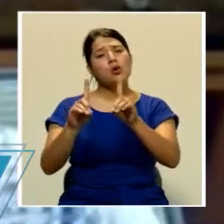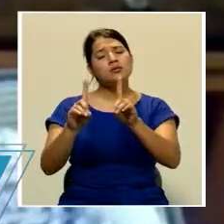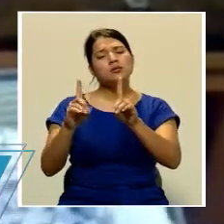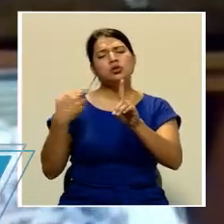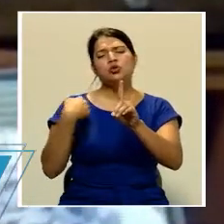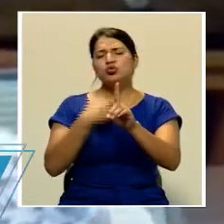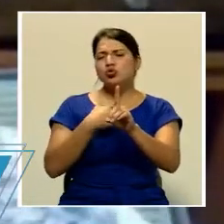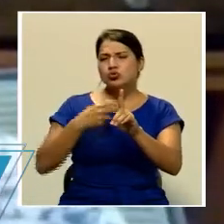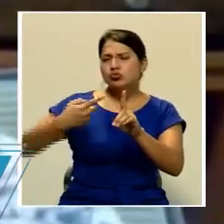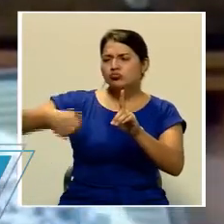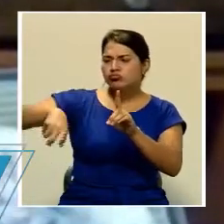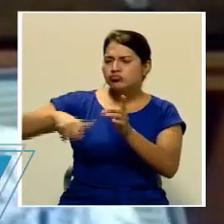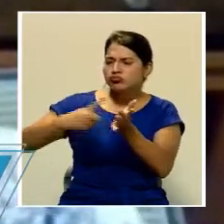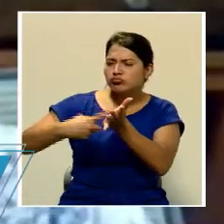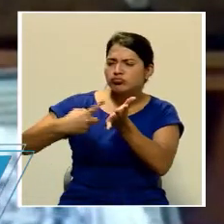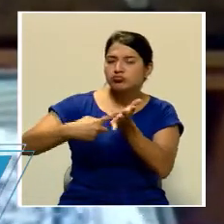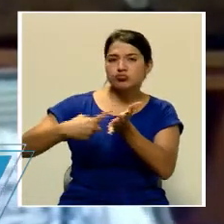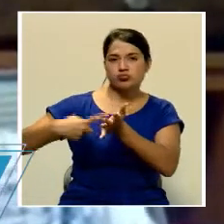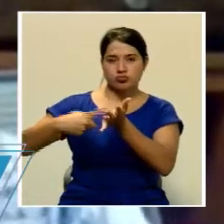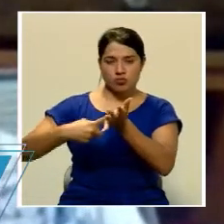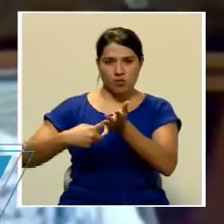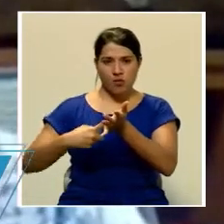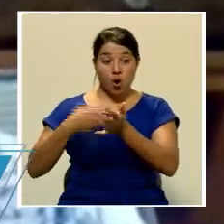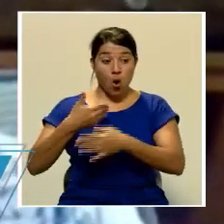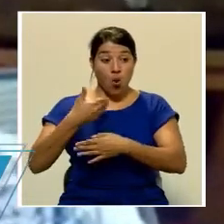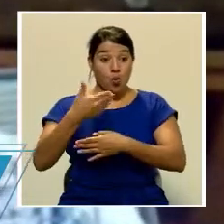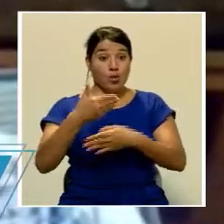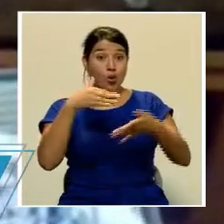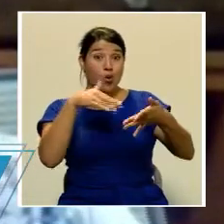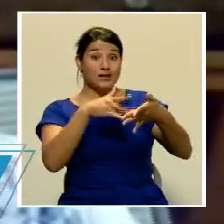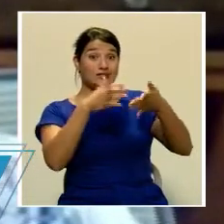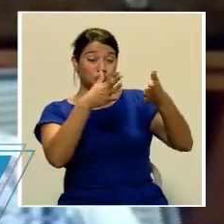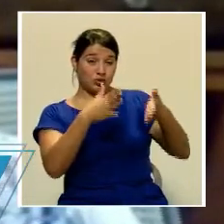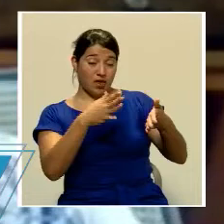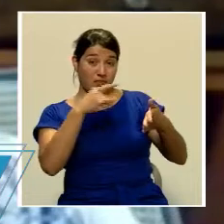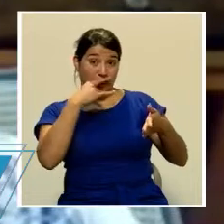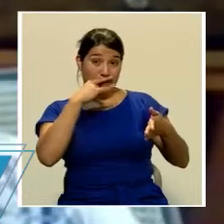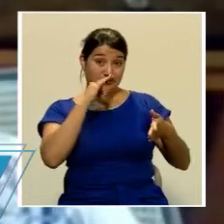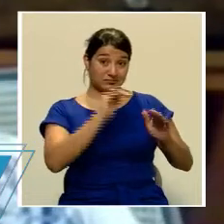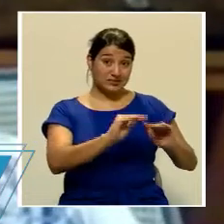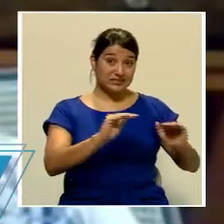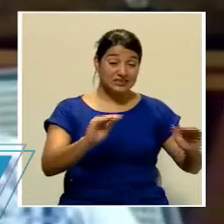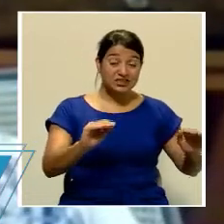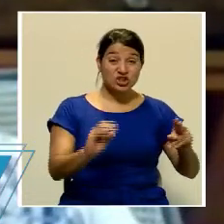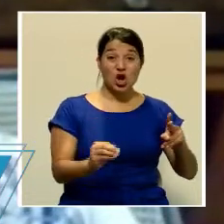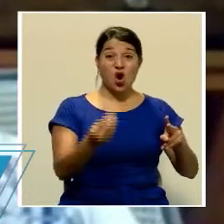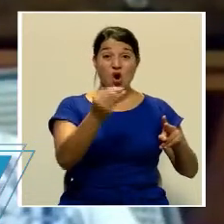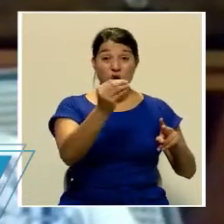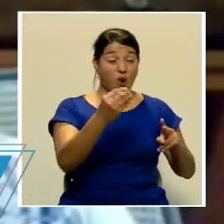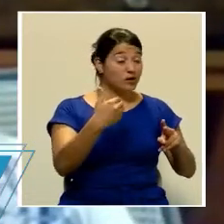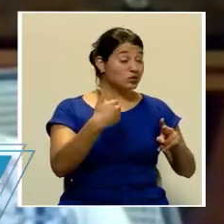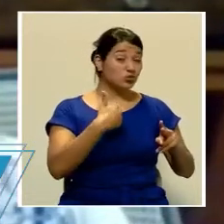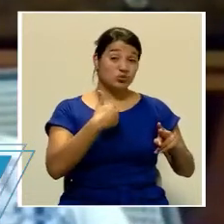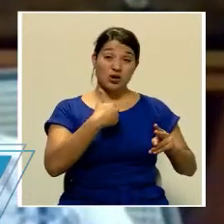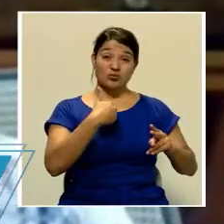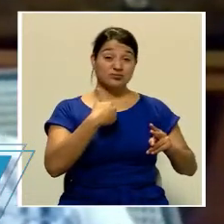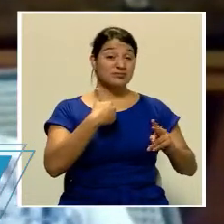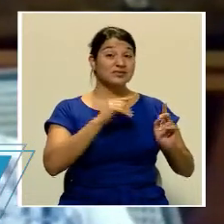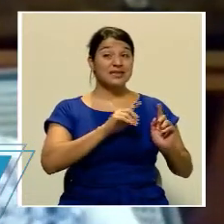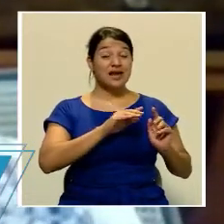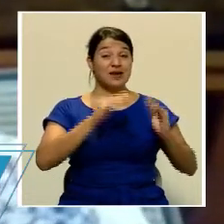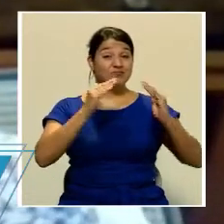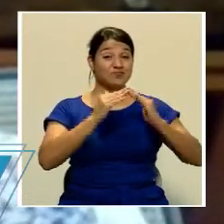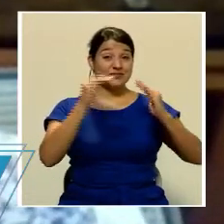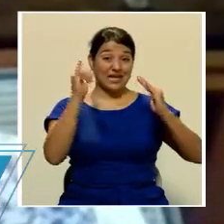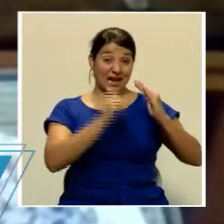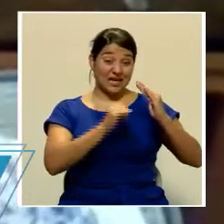cuando todos los chicos chicos y chicas tuvieron que irse a la casa, ¿verdad? A empezar a recibir sus clases